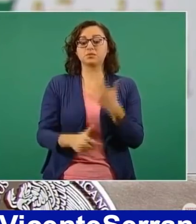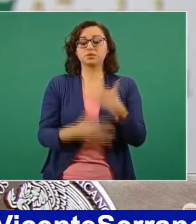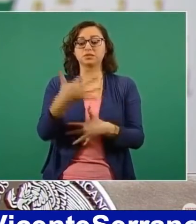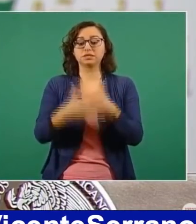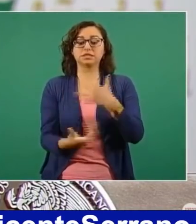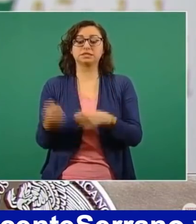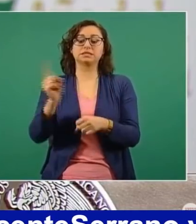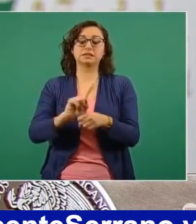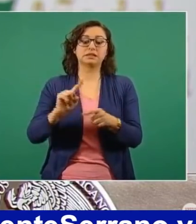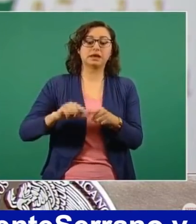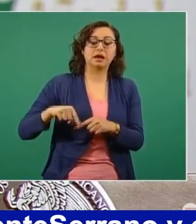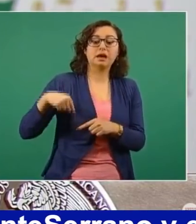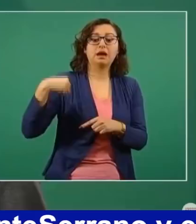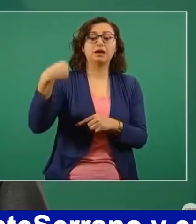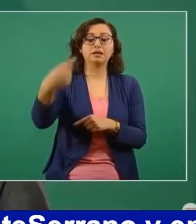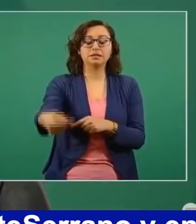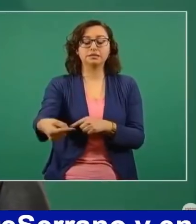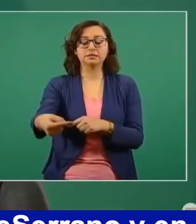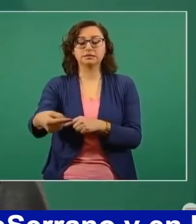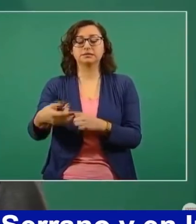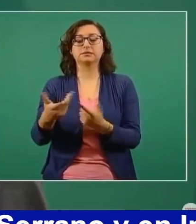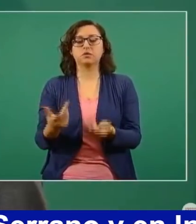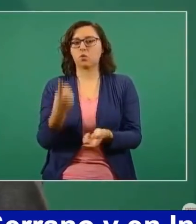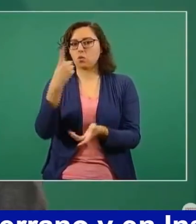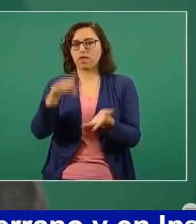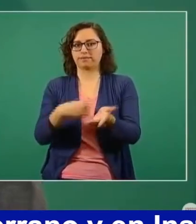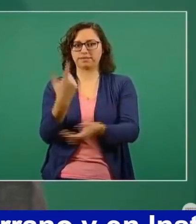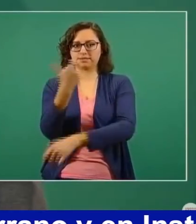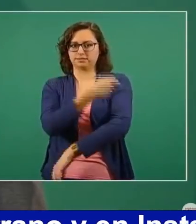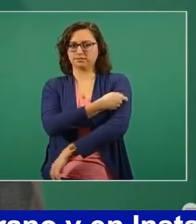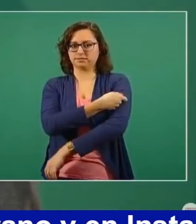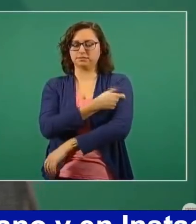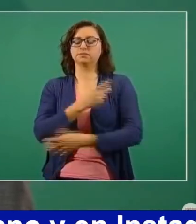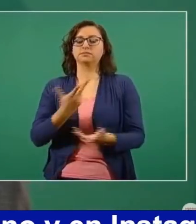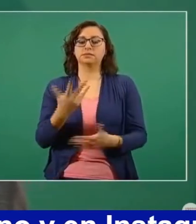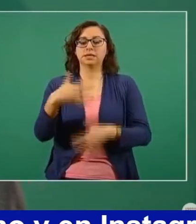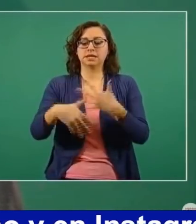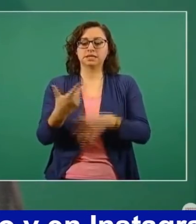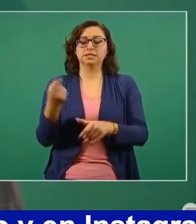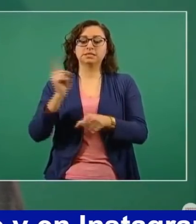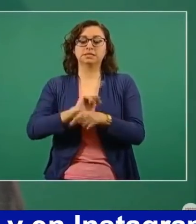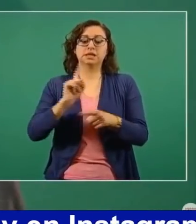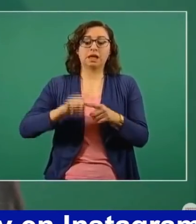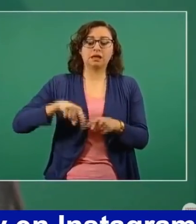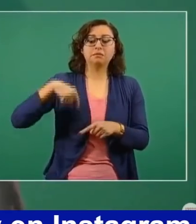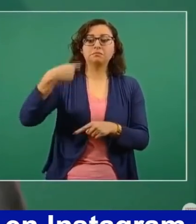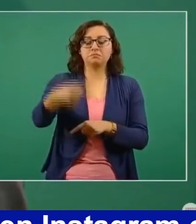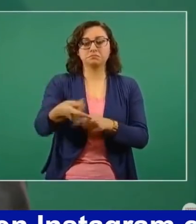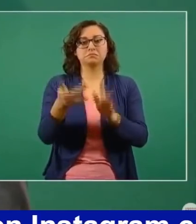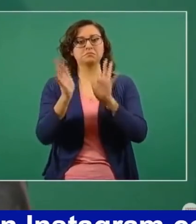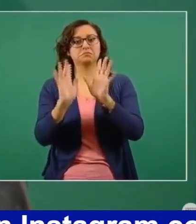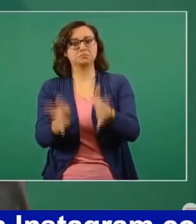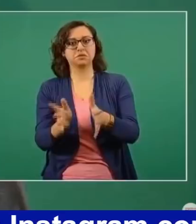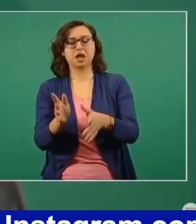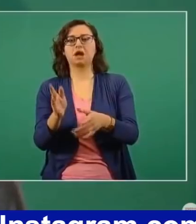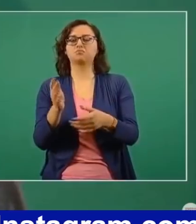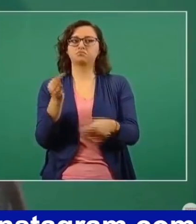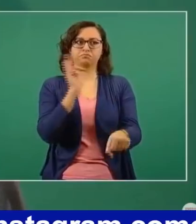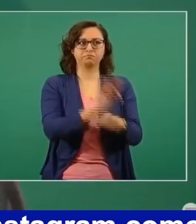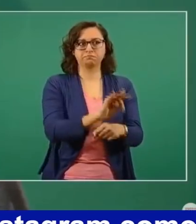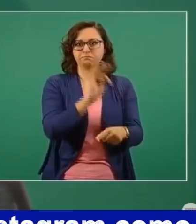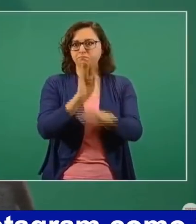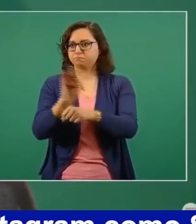este caso es una sola dosis, 15 días después ya se ha desarrollado la inmunidad esperada, entonces se podrán integrar